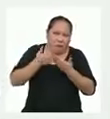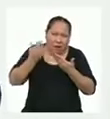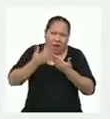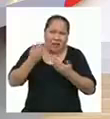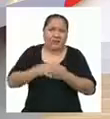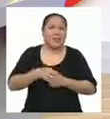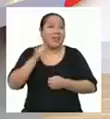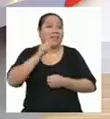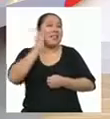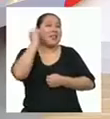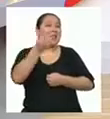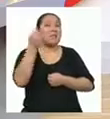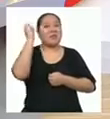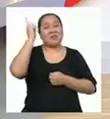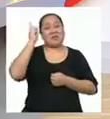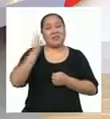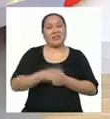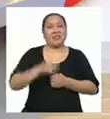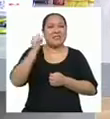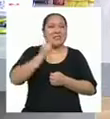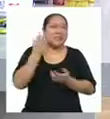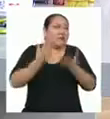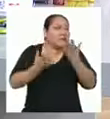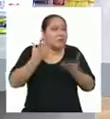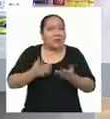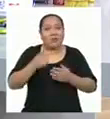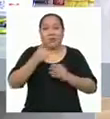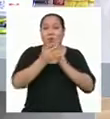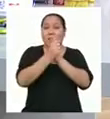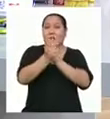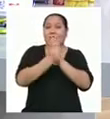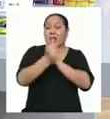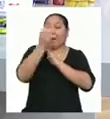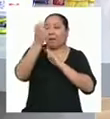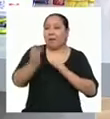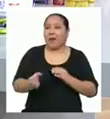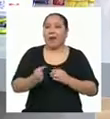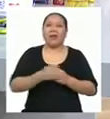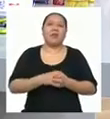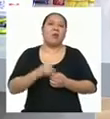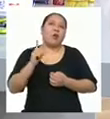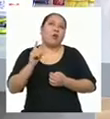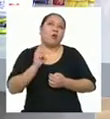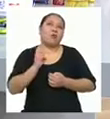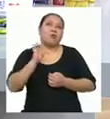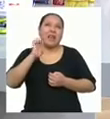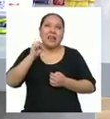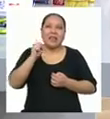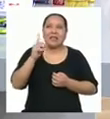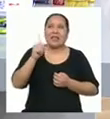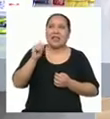los profesores. Claro, tal vez una experta o experto en estadística no sabría